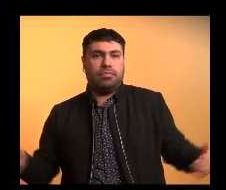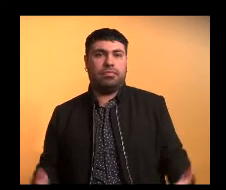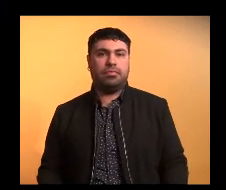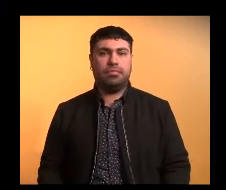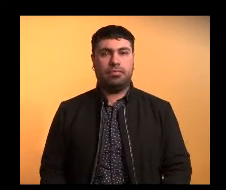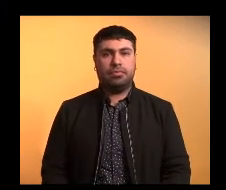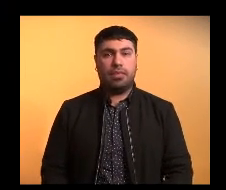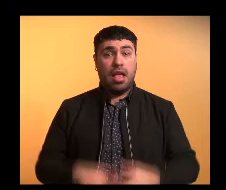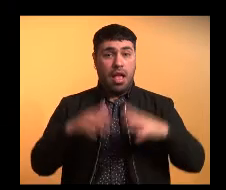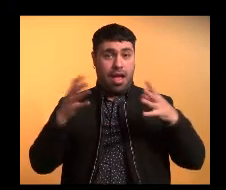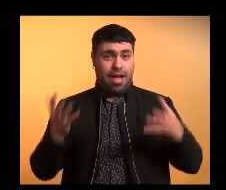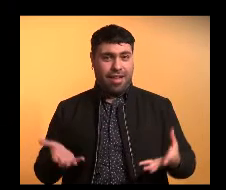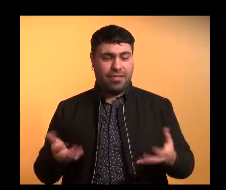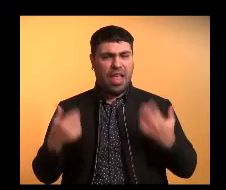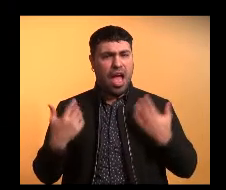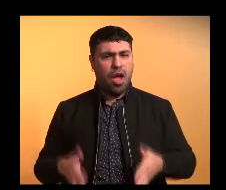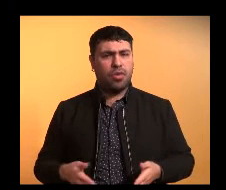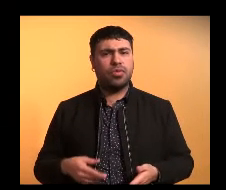Y acá los invito